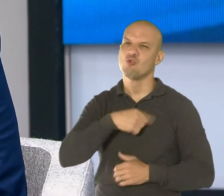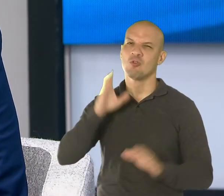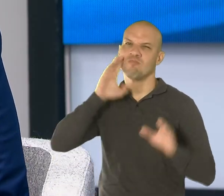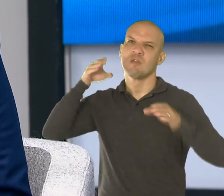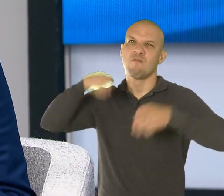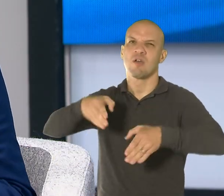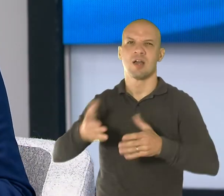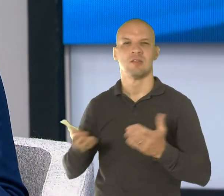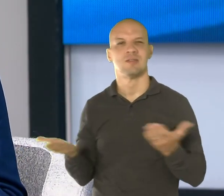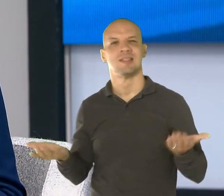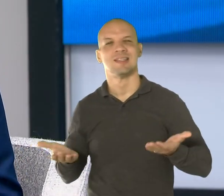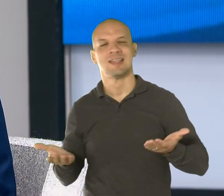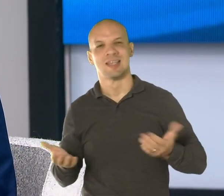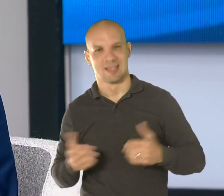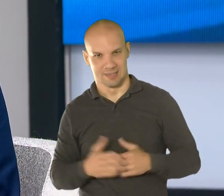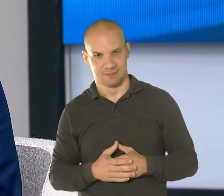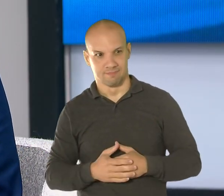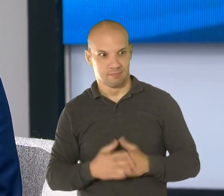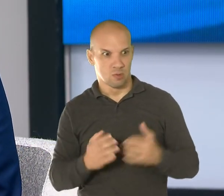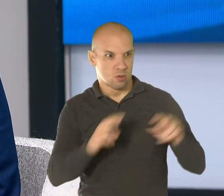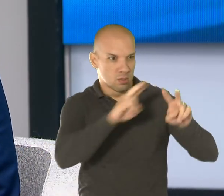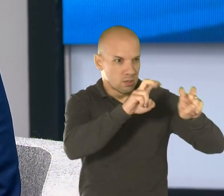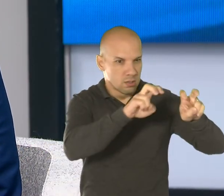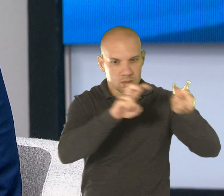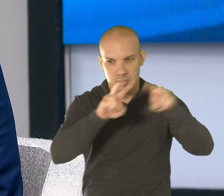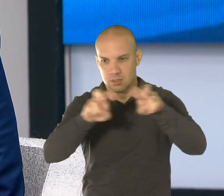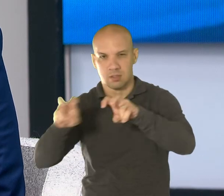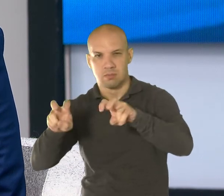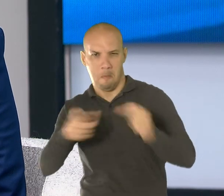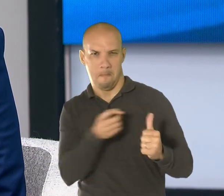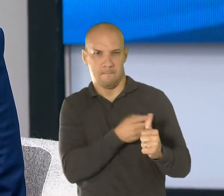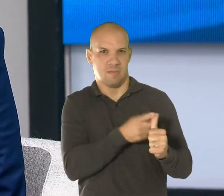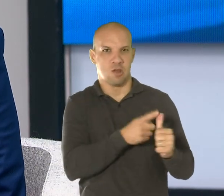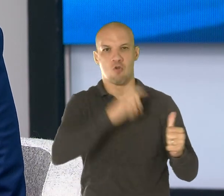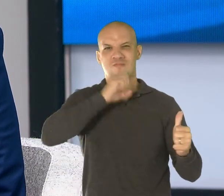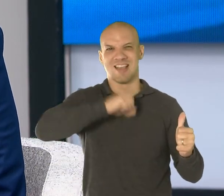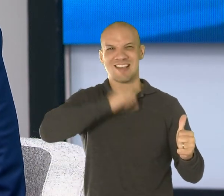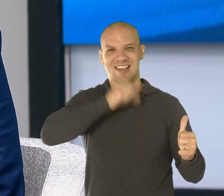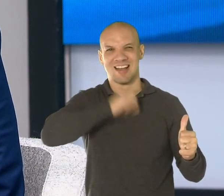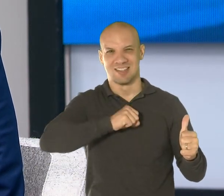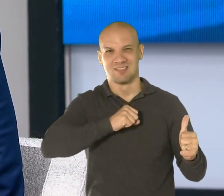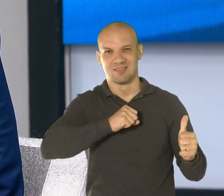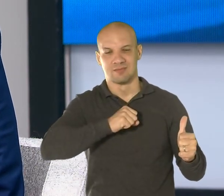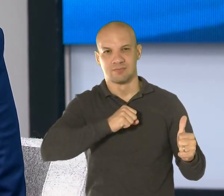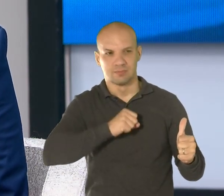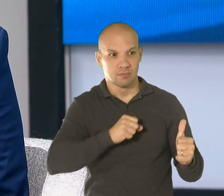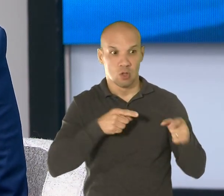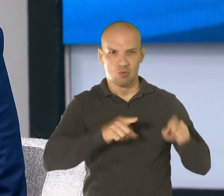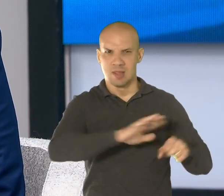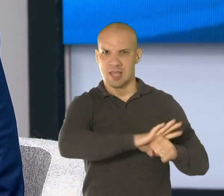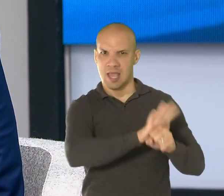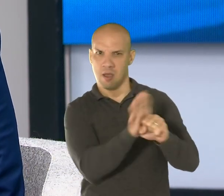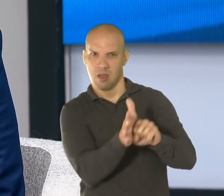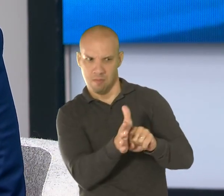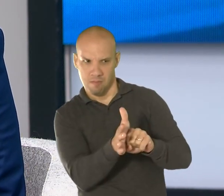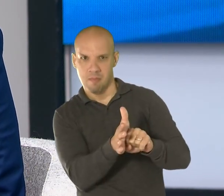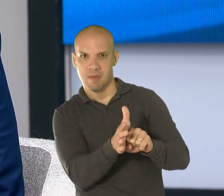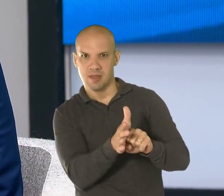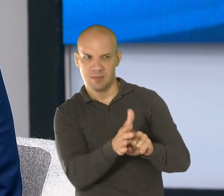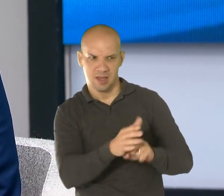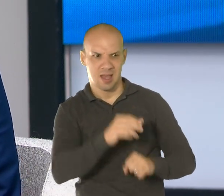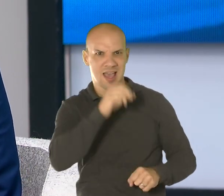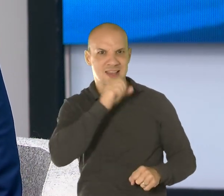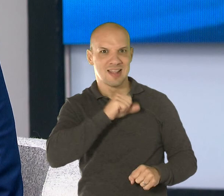particularmente? Esas variables de análisis que estamos mirando, primero es la edad. Queremos ver en este periodo de pandemia qué tanto cambió la edad